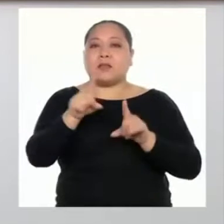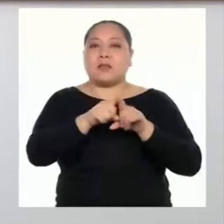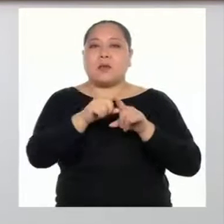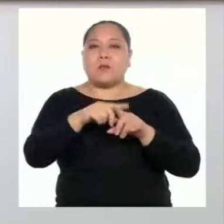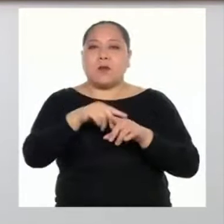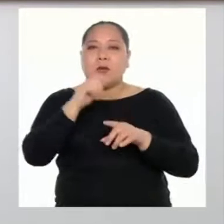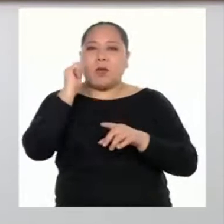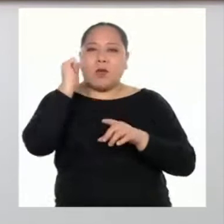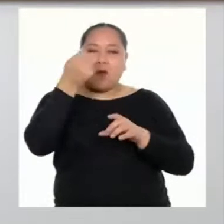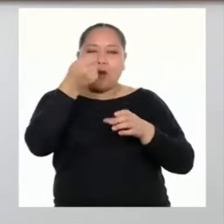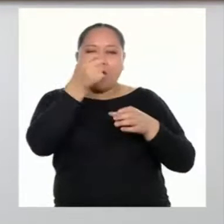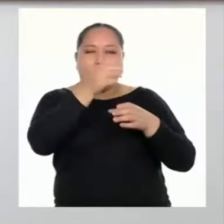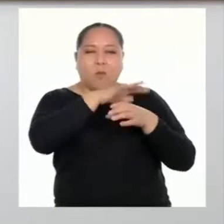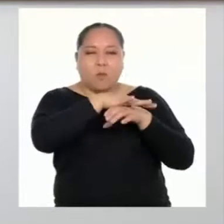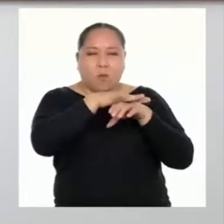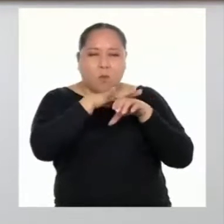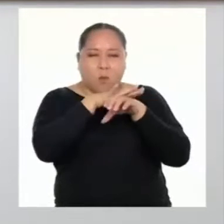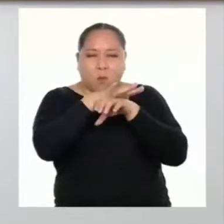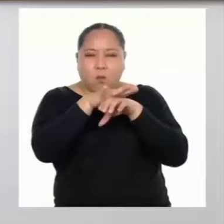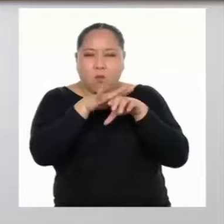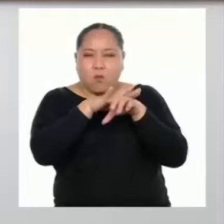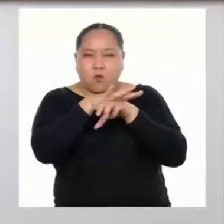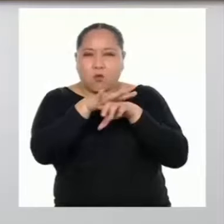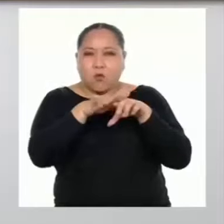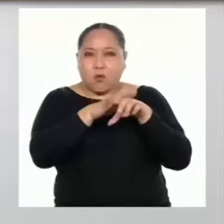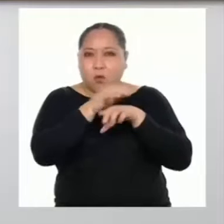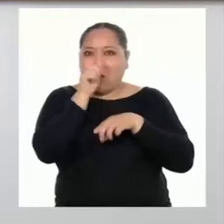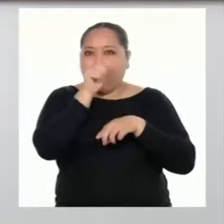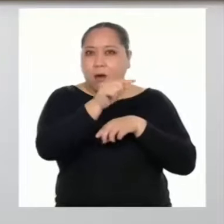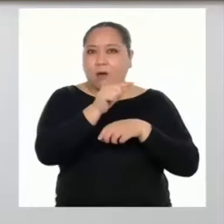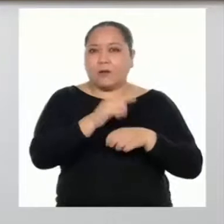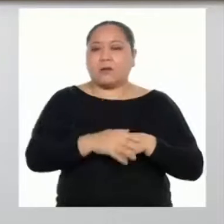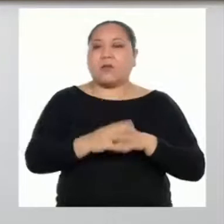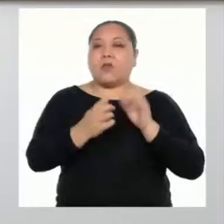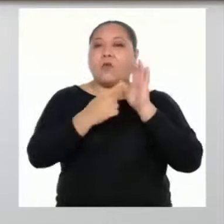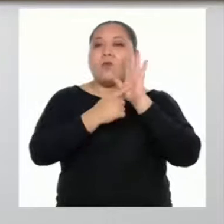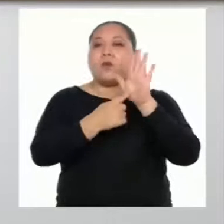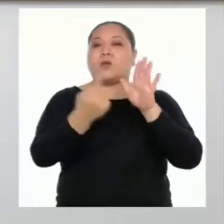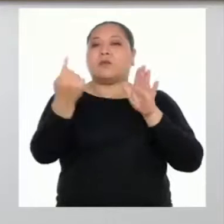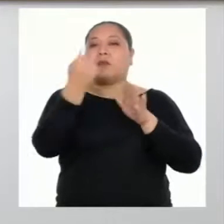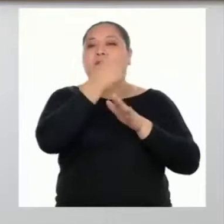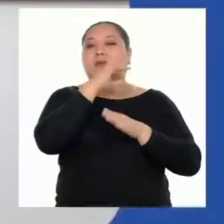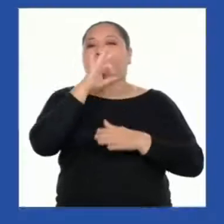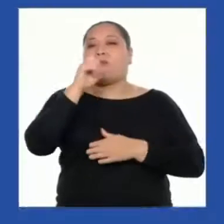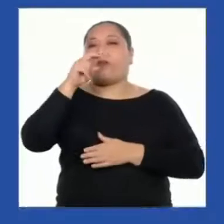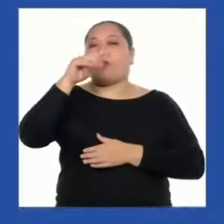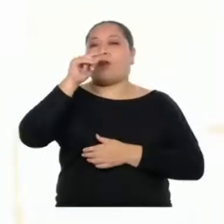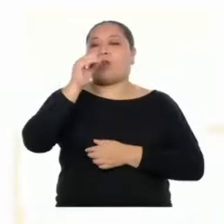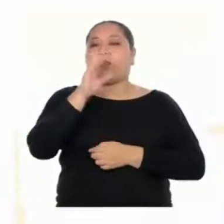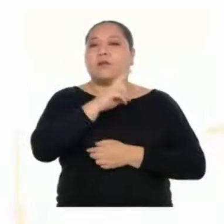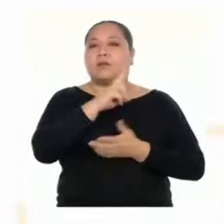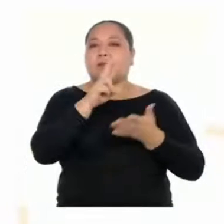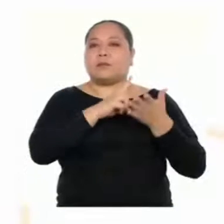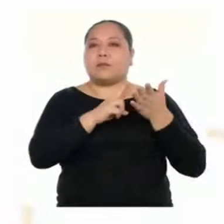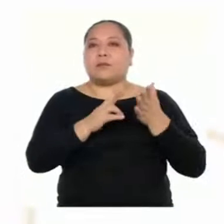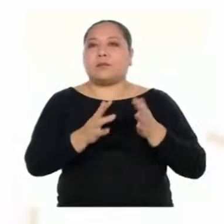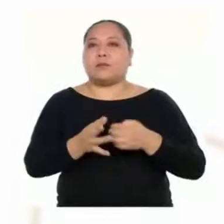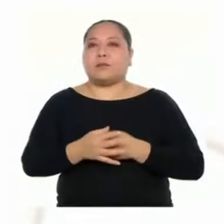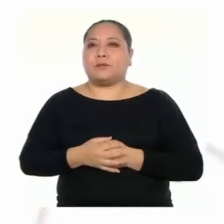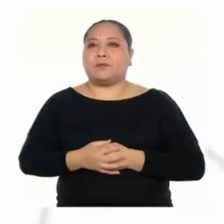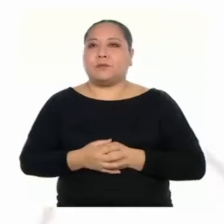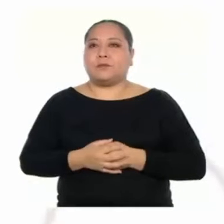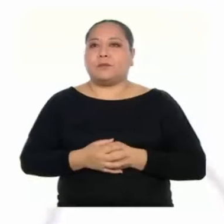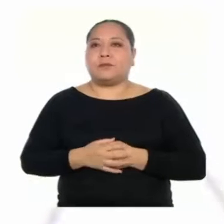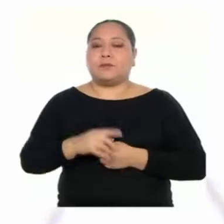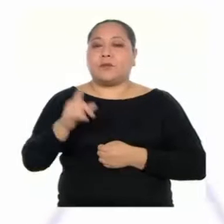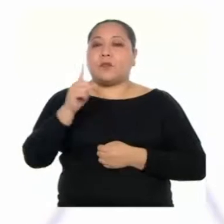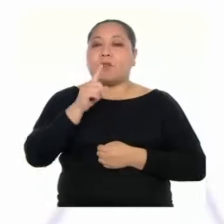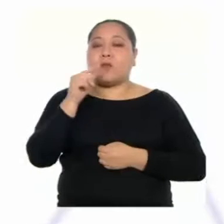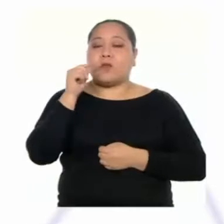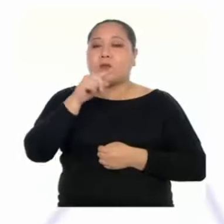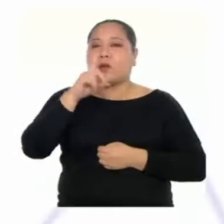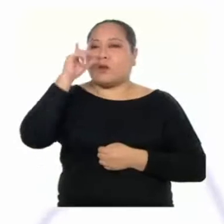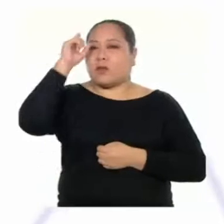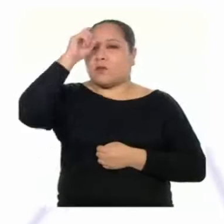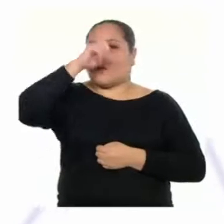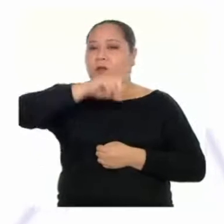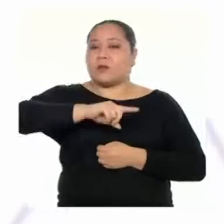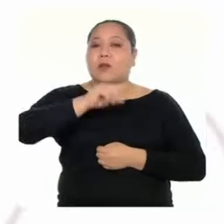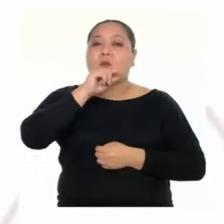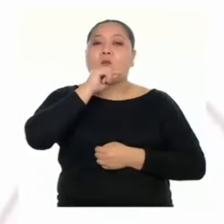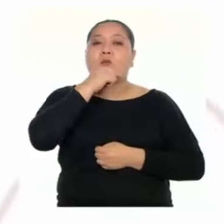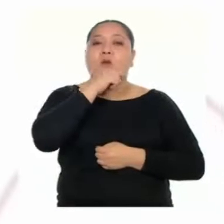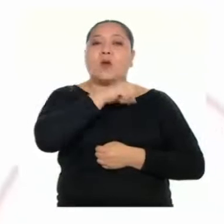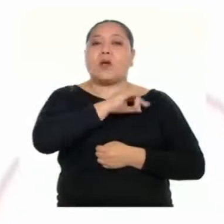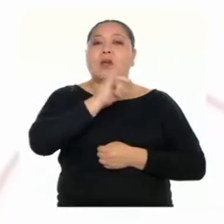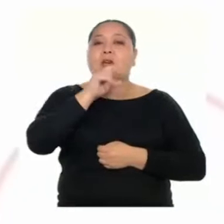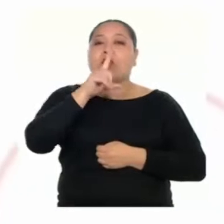de brujas y hechiceras, como lo muestra esta fuente. Leamos. No fue entonces difícil que